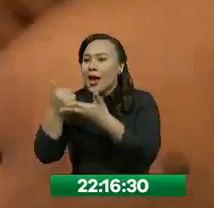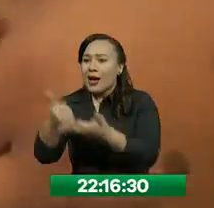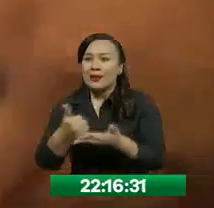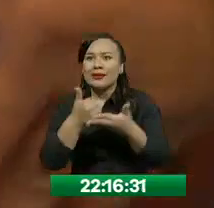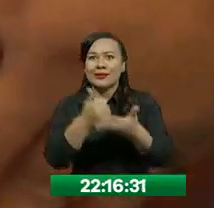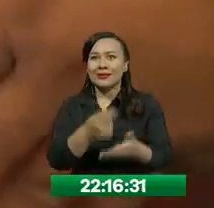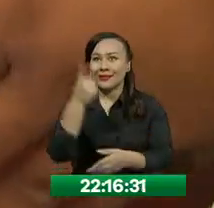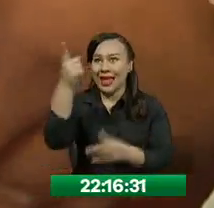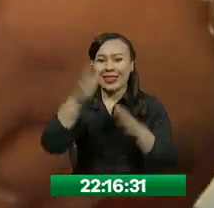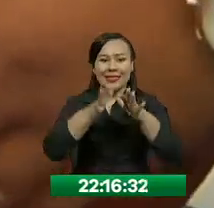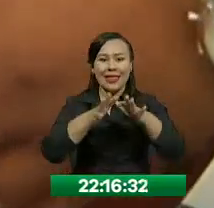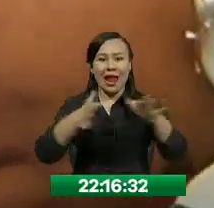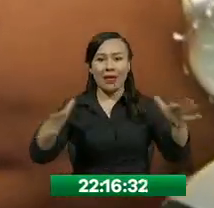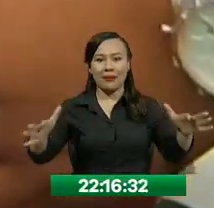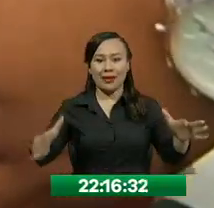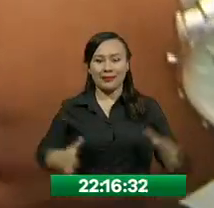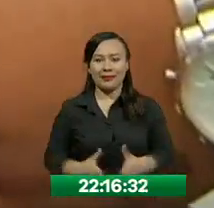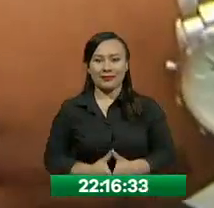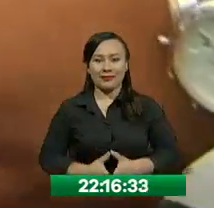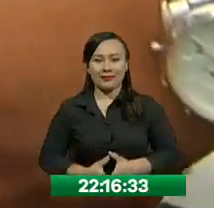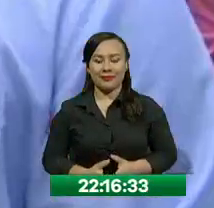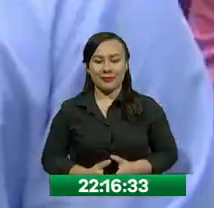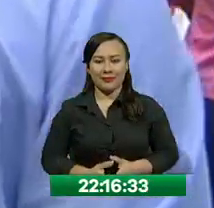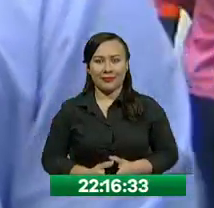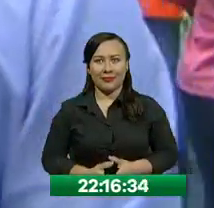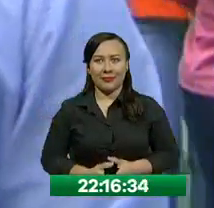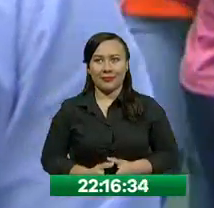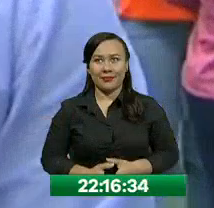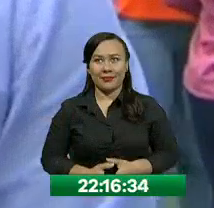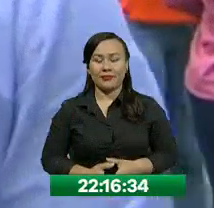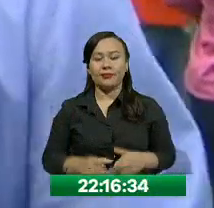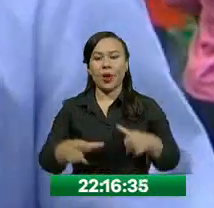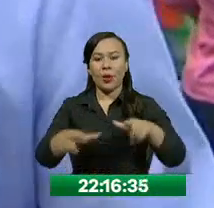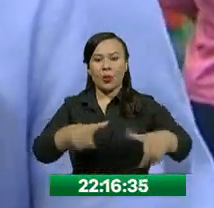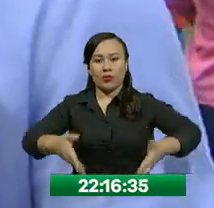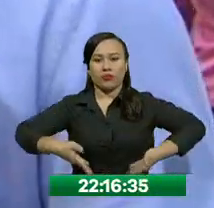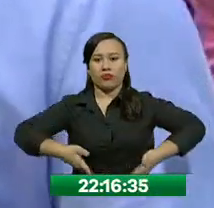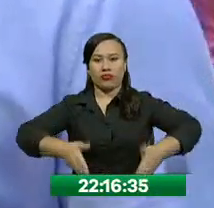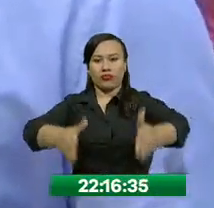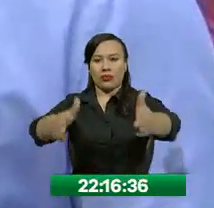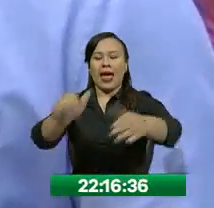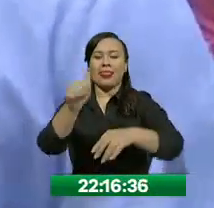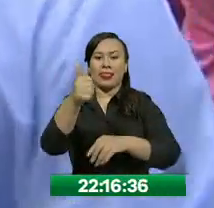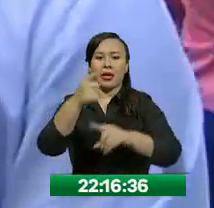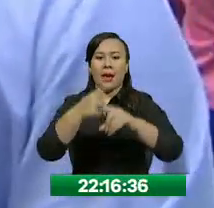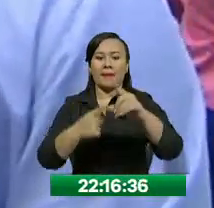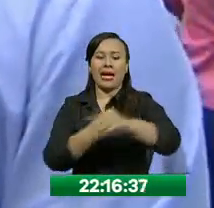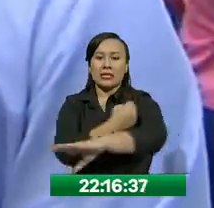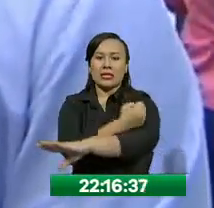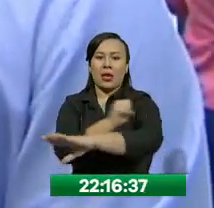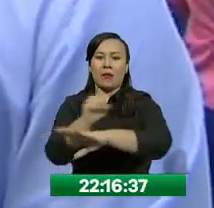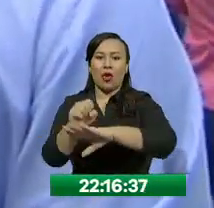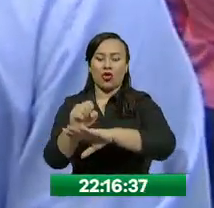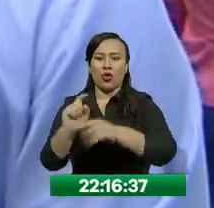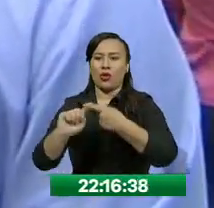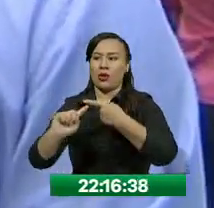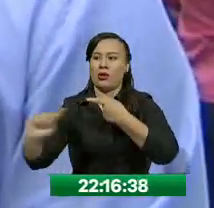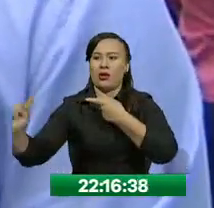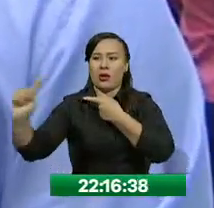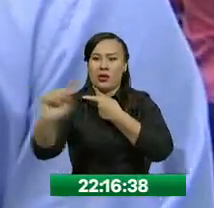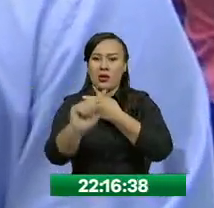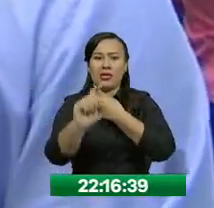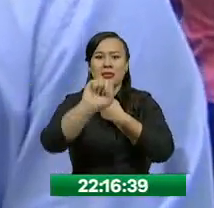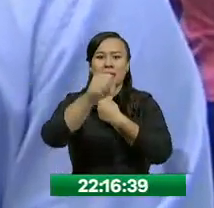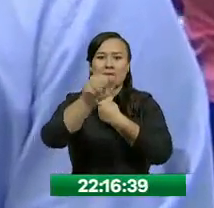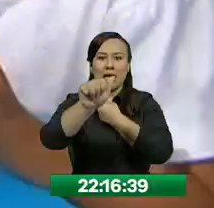de estas terapias. Estamos ubicados en el kilómetro 10.5 vía San Borondón Salitre, frente al